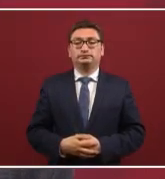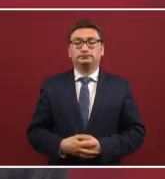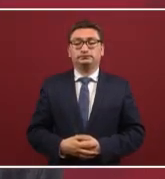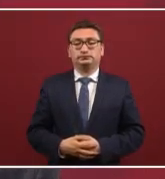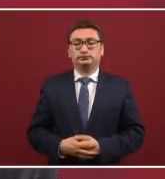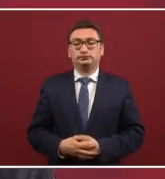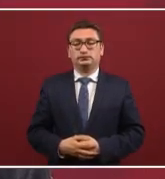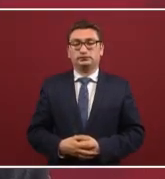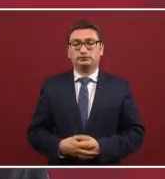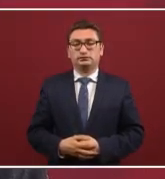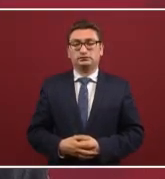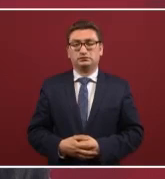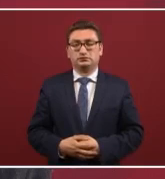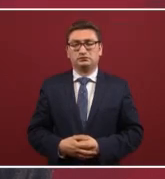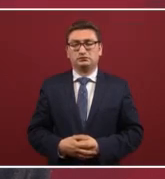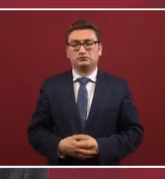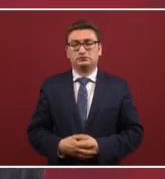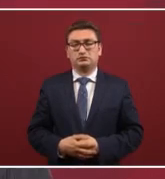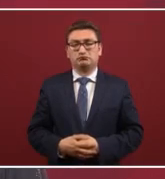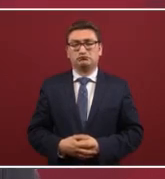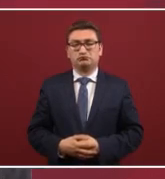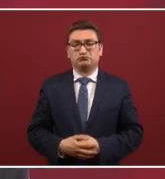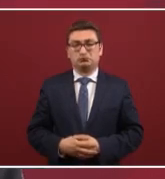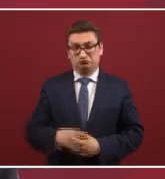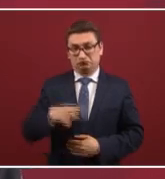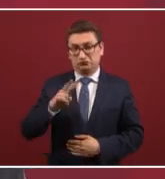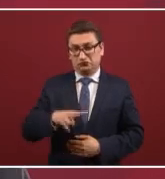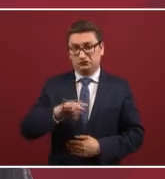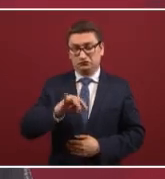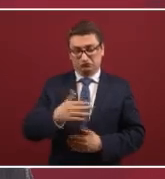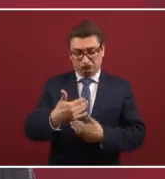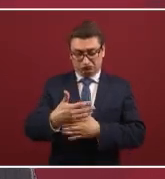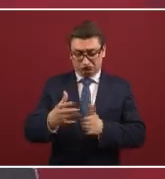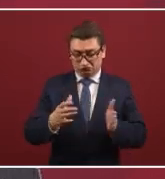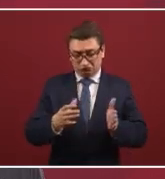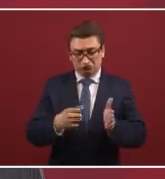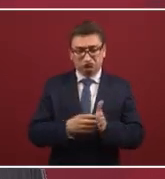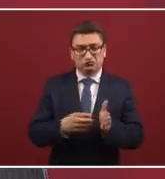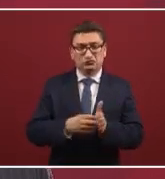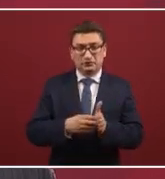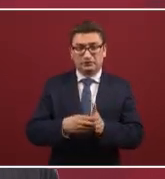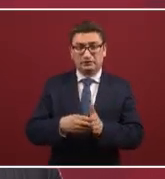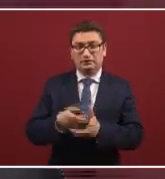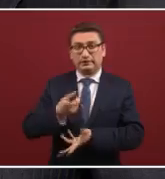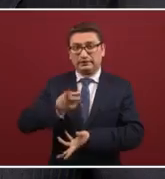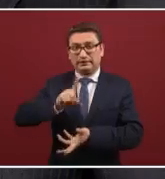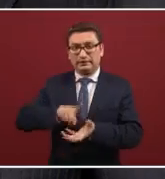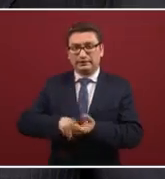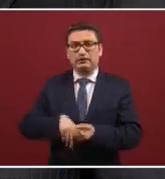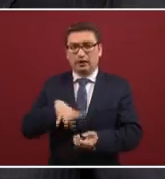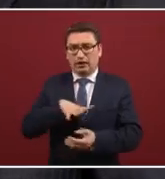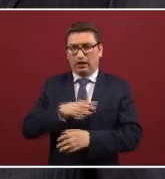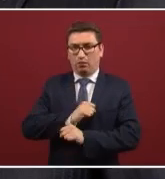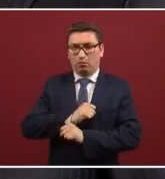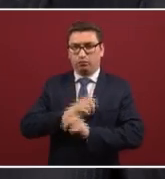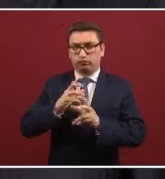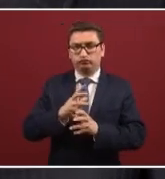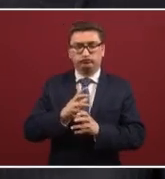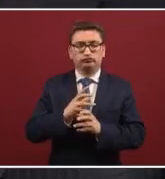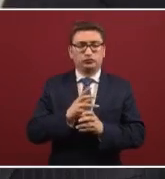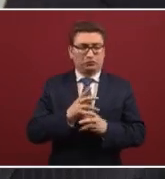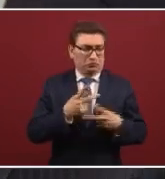fue un hecho el que un paquete llevaba una bomba